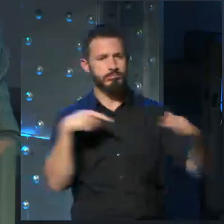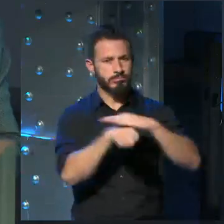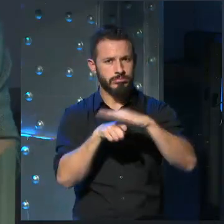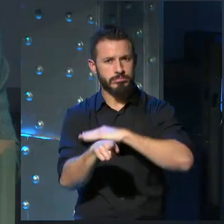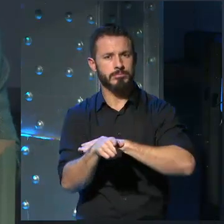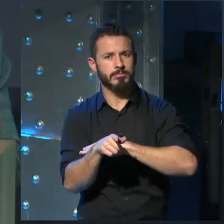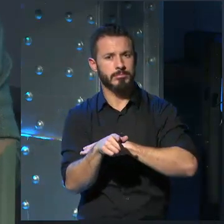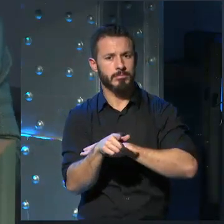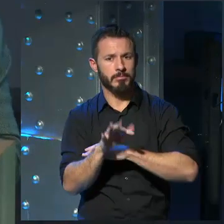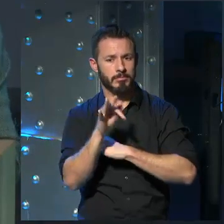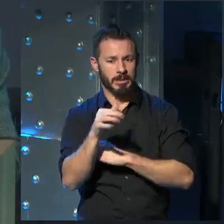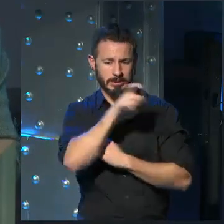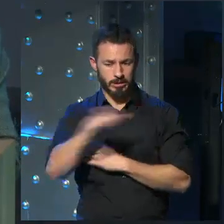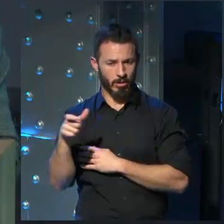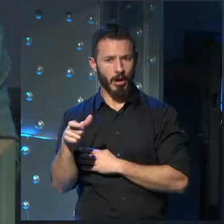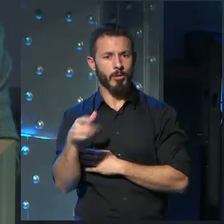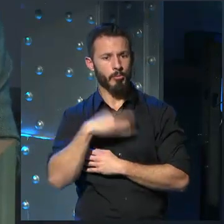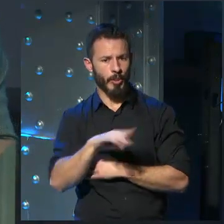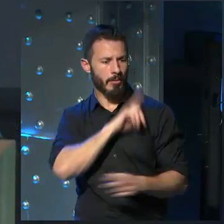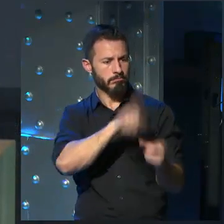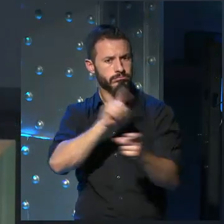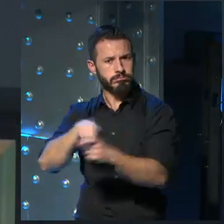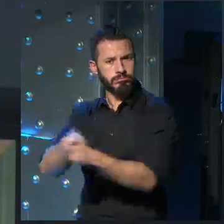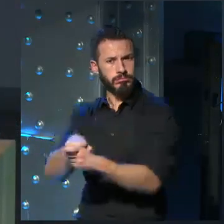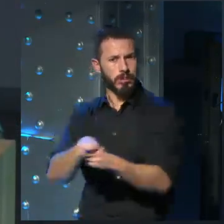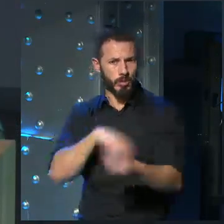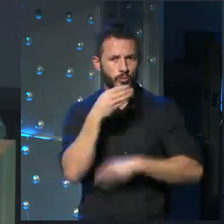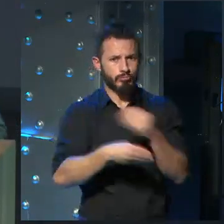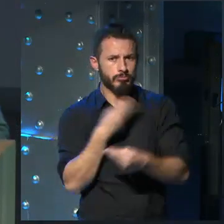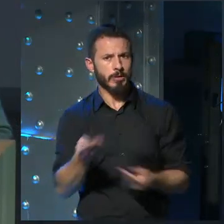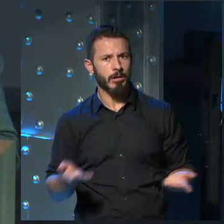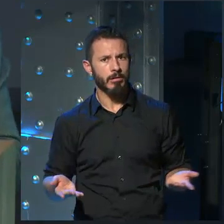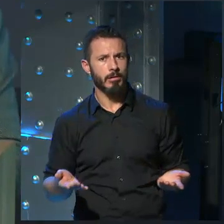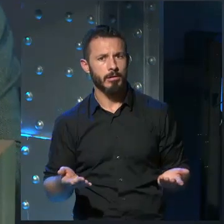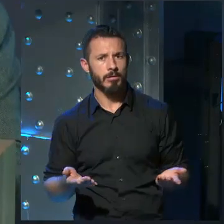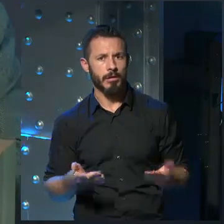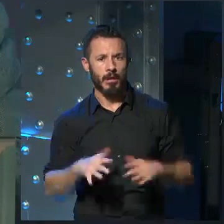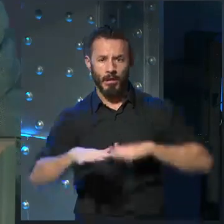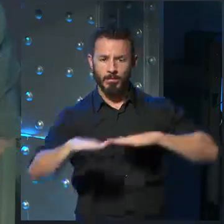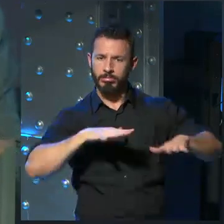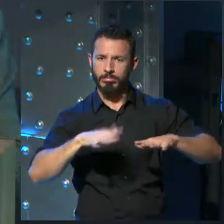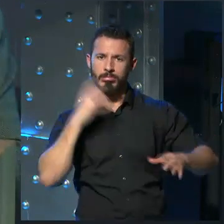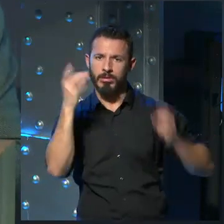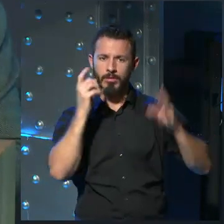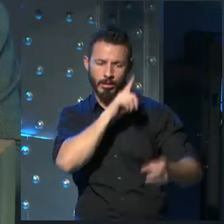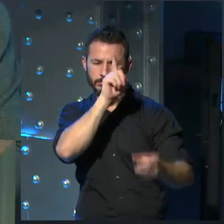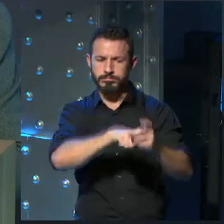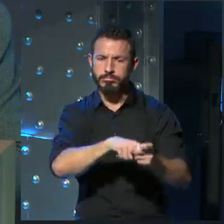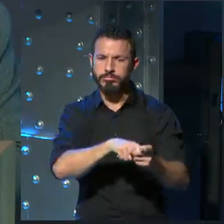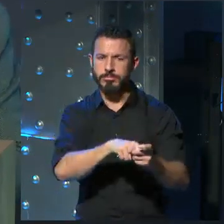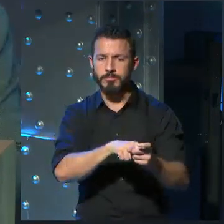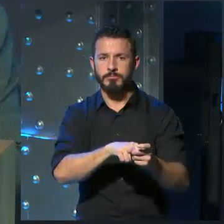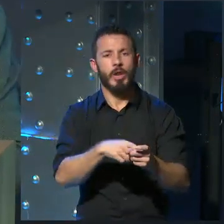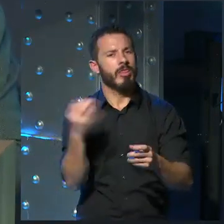el ciudadano participa y disfruta de un uso concreto de esa actividad que quiere recibir, pero, como